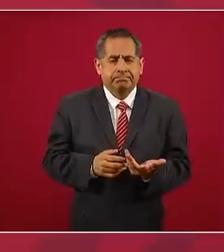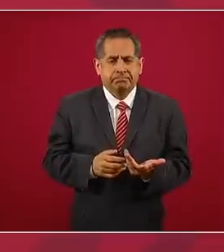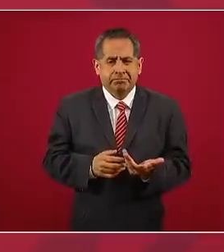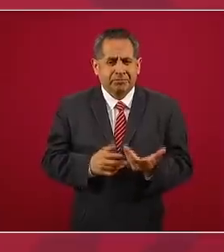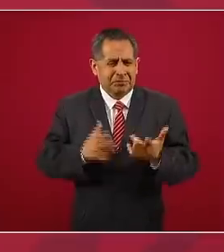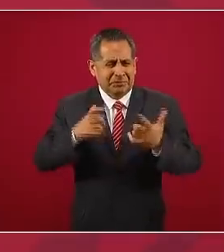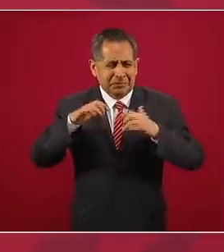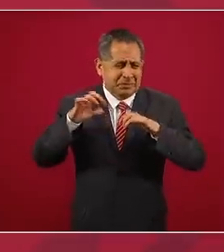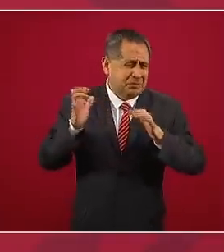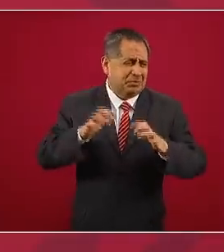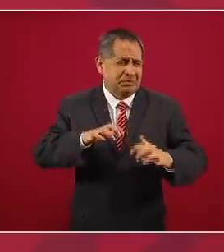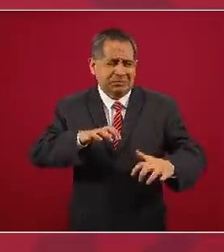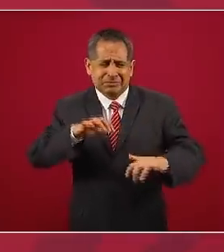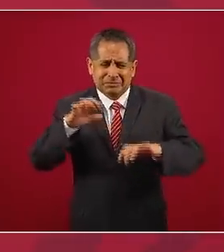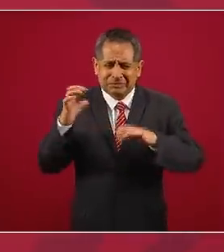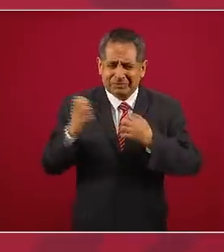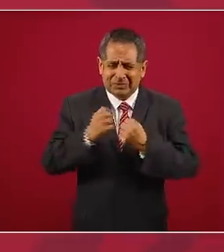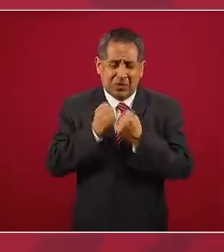la tormenta